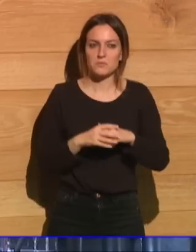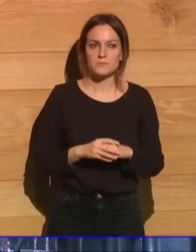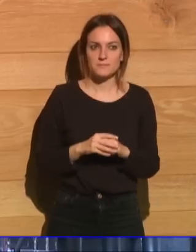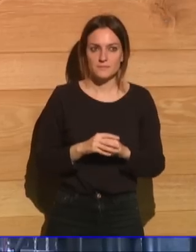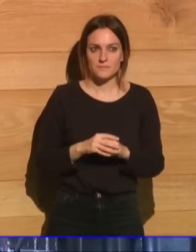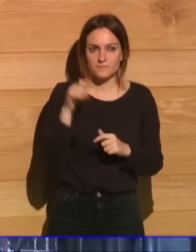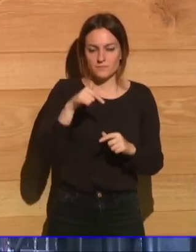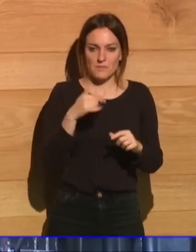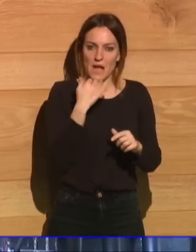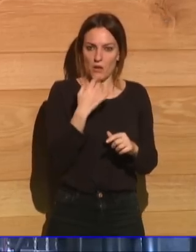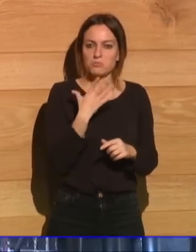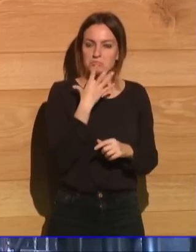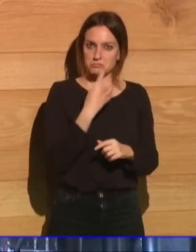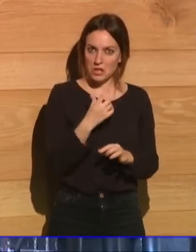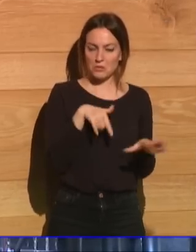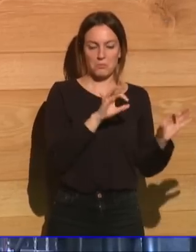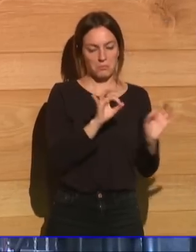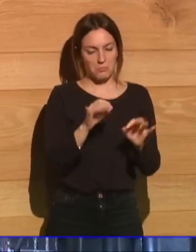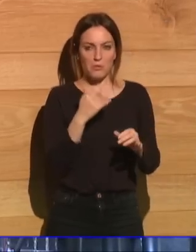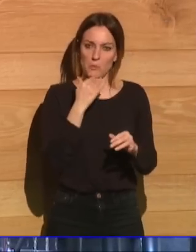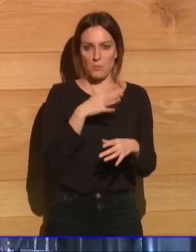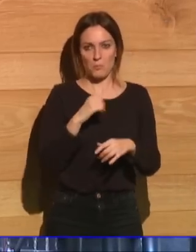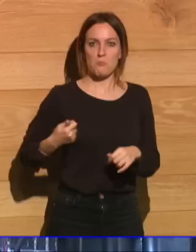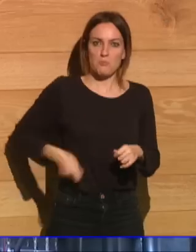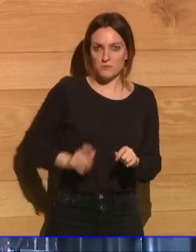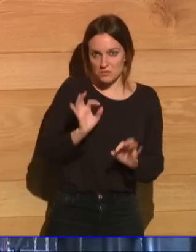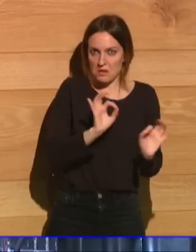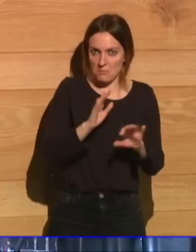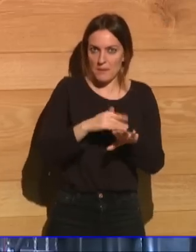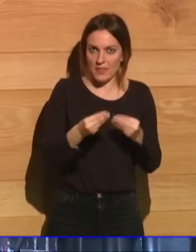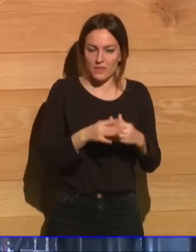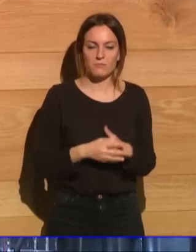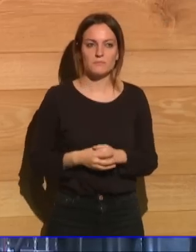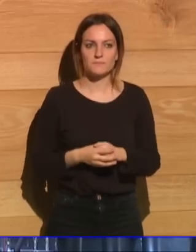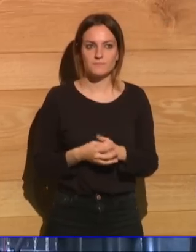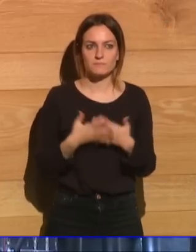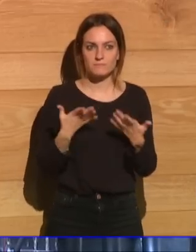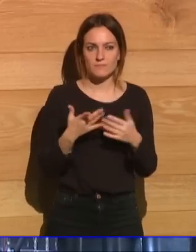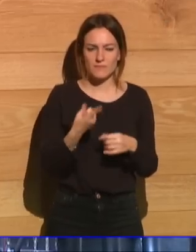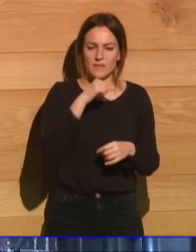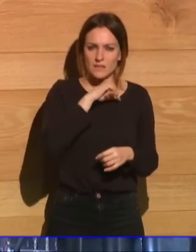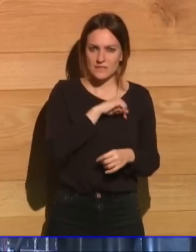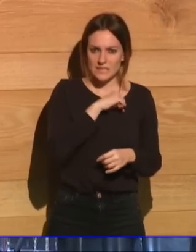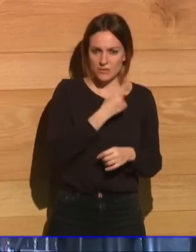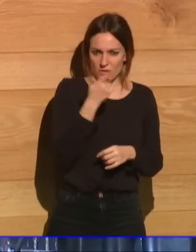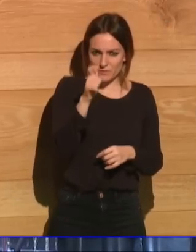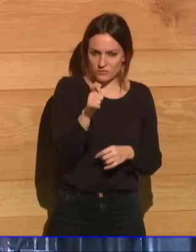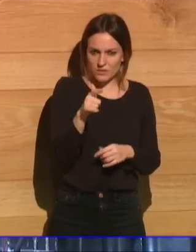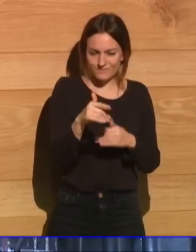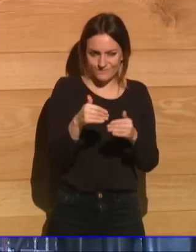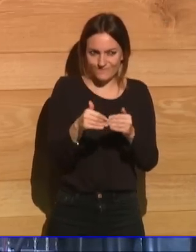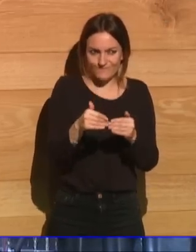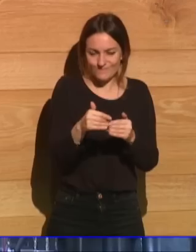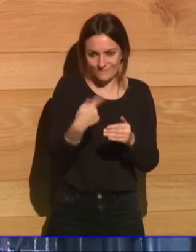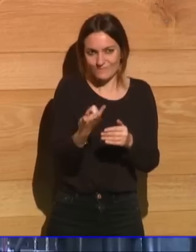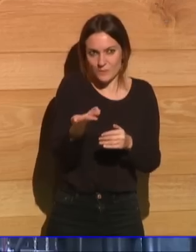con una seriedad y una precisión que eso parece que lo haya rodado Brian De Palma para Los Intocables. Y tú estás sintiendo que ahí va a morir alguien. Algo pasa, sí. No, que